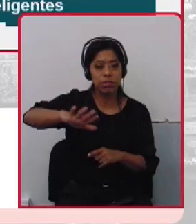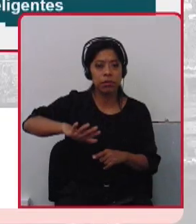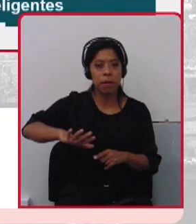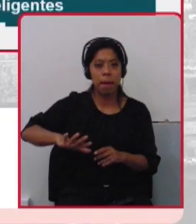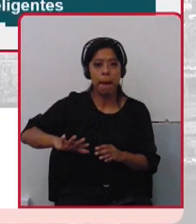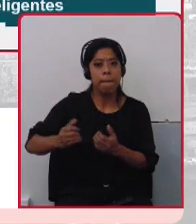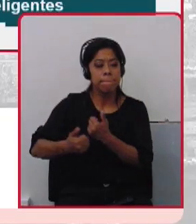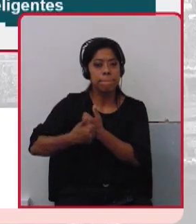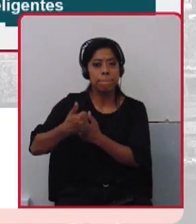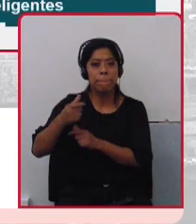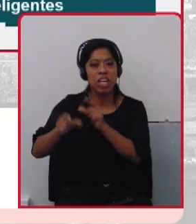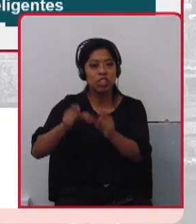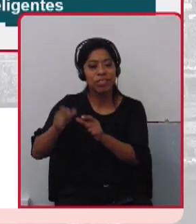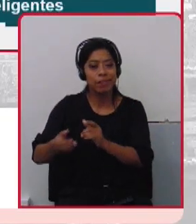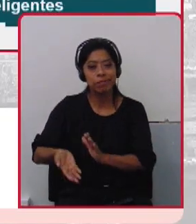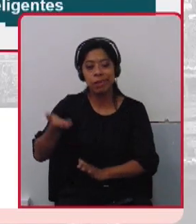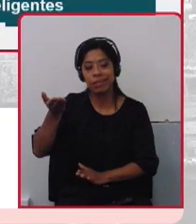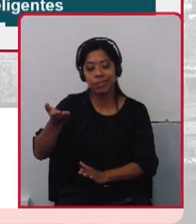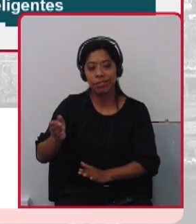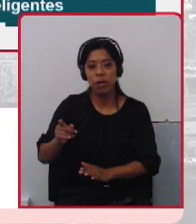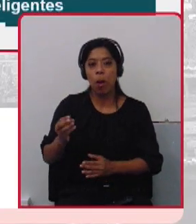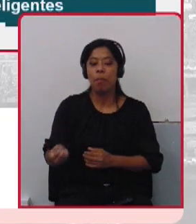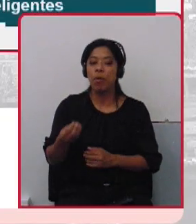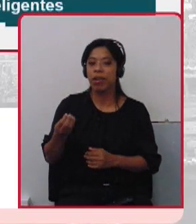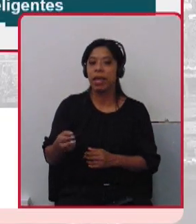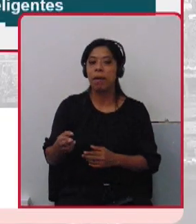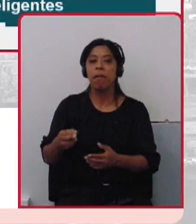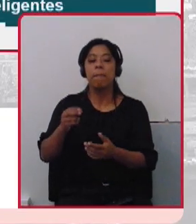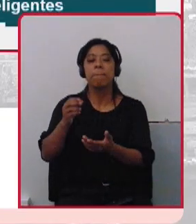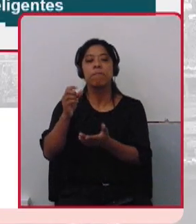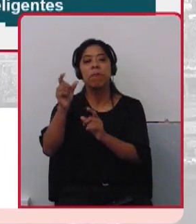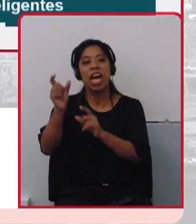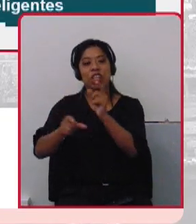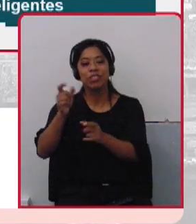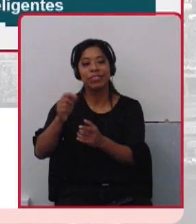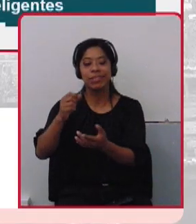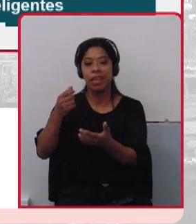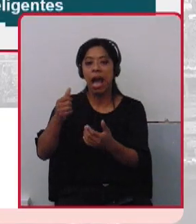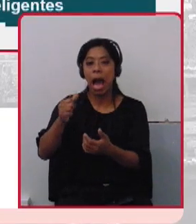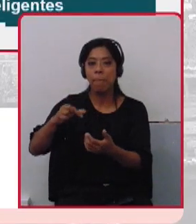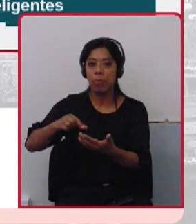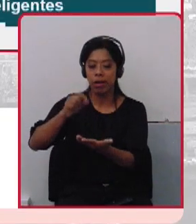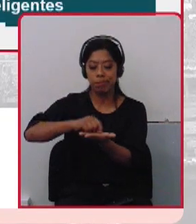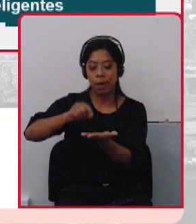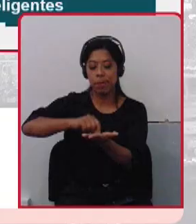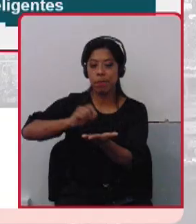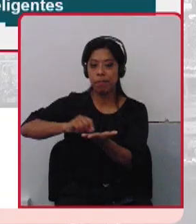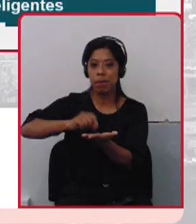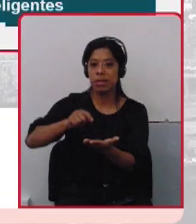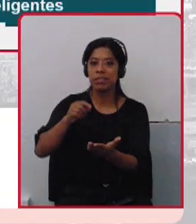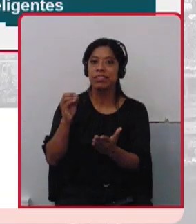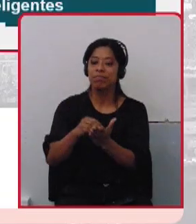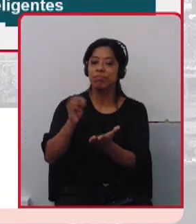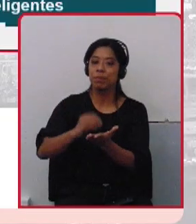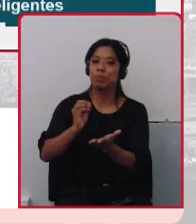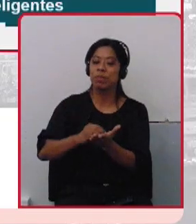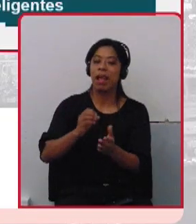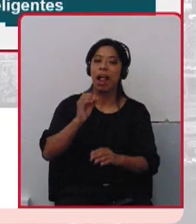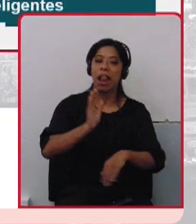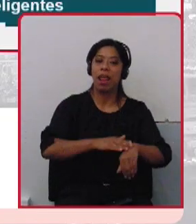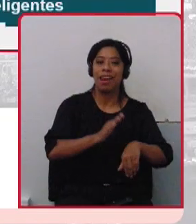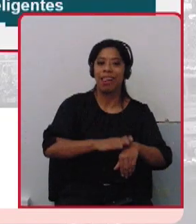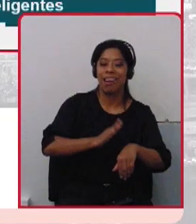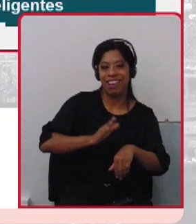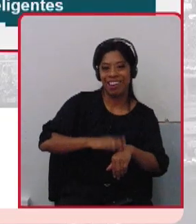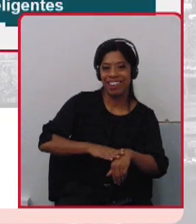con mayor personal. ¿Por qué? Porque la gente está reportando a cada momento con el app, ¿no? Tenemos estas alarmas